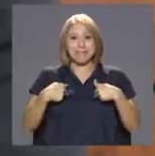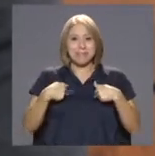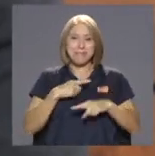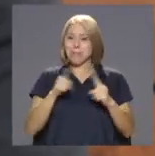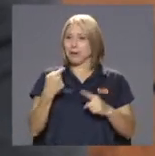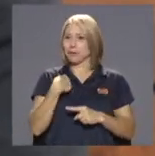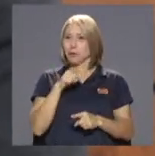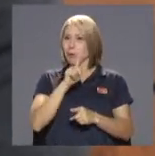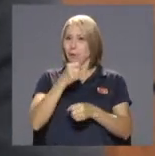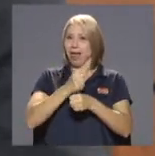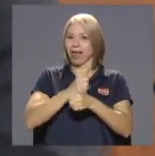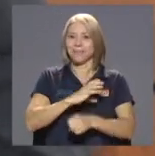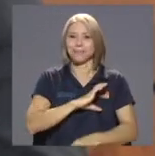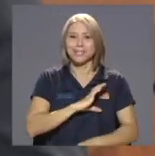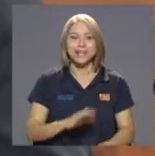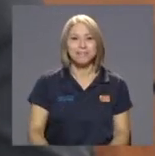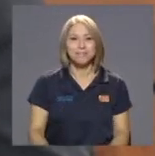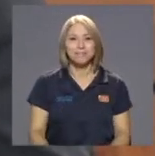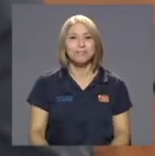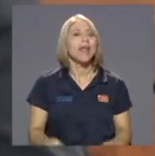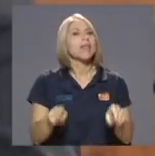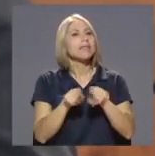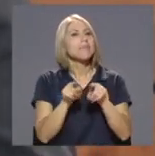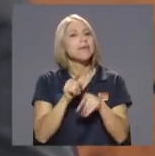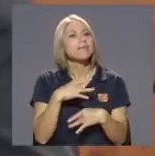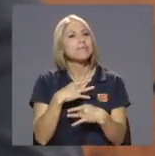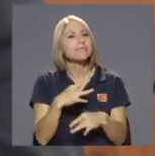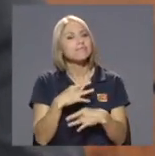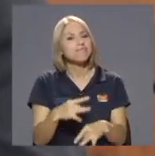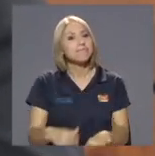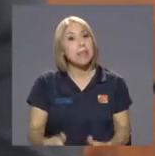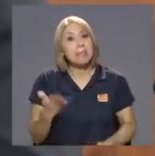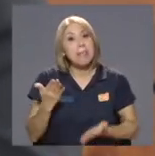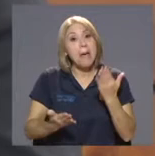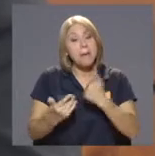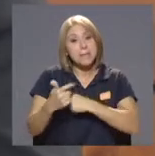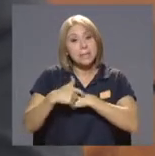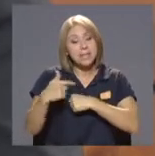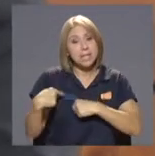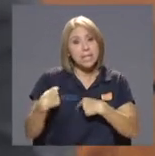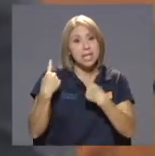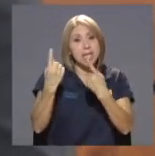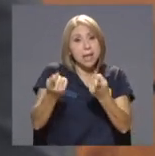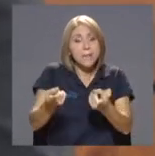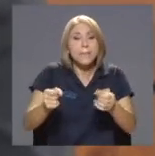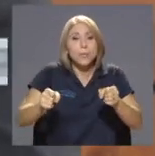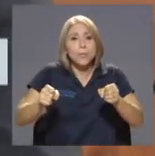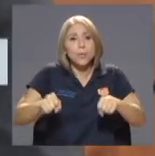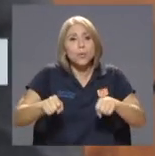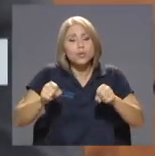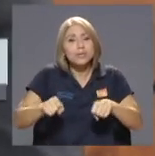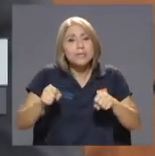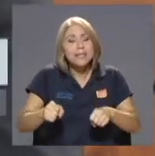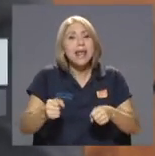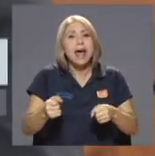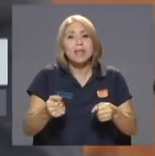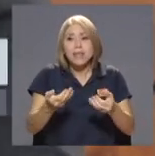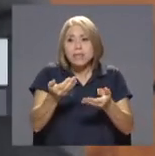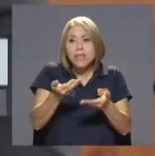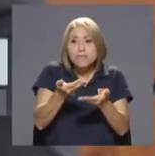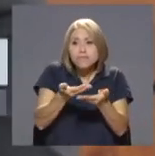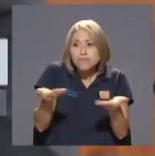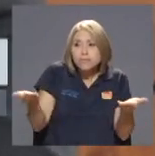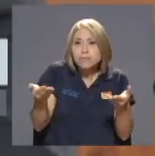Otra cosa muy interesante es que de repente en el tiempo la posibilidad de gestar un recurso humano potente